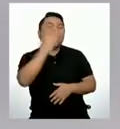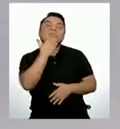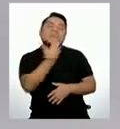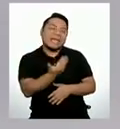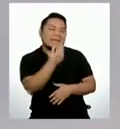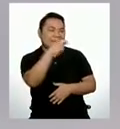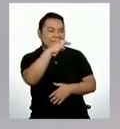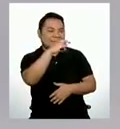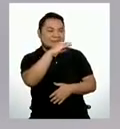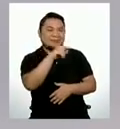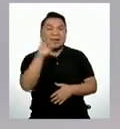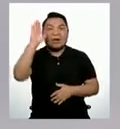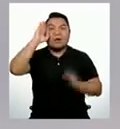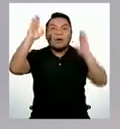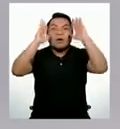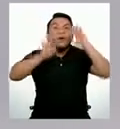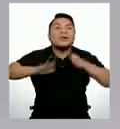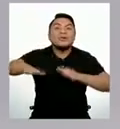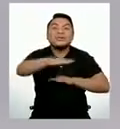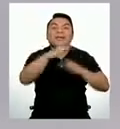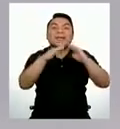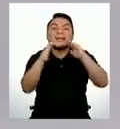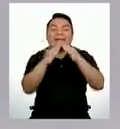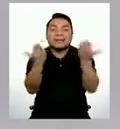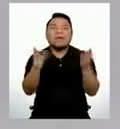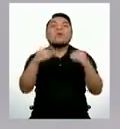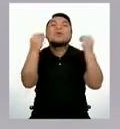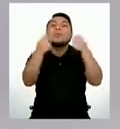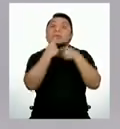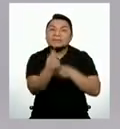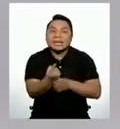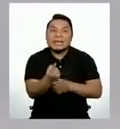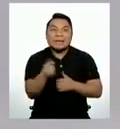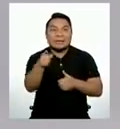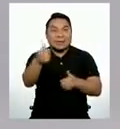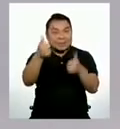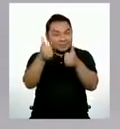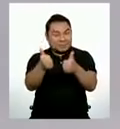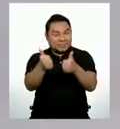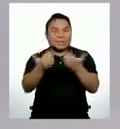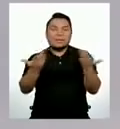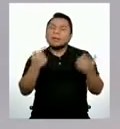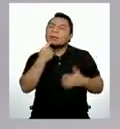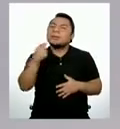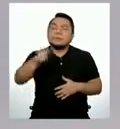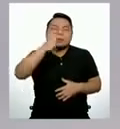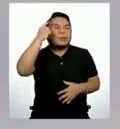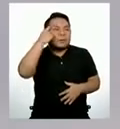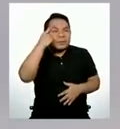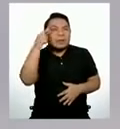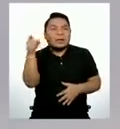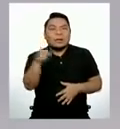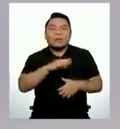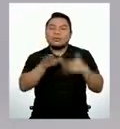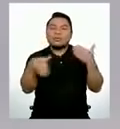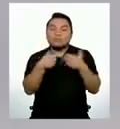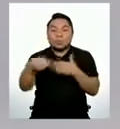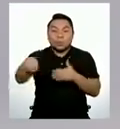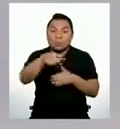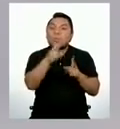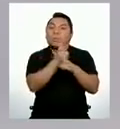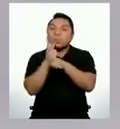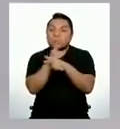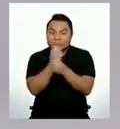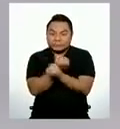Hola a todos en casa. ¿Cómo están? Espero que bien. Y siguiendo las indicaciones para mantenernos a salvo